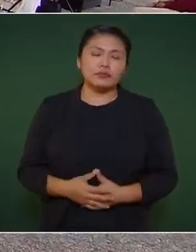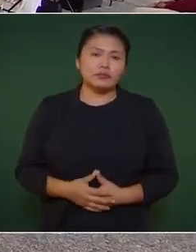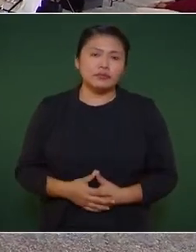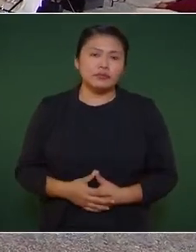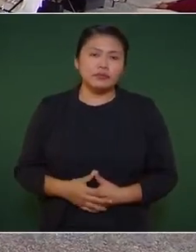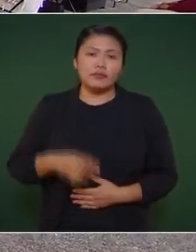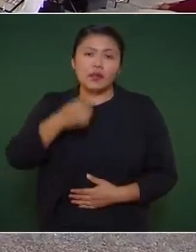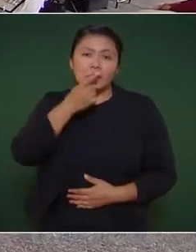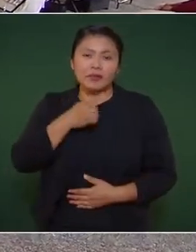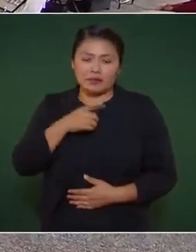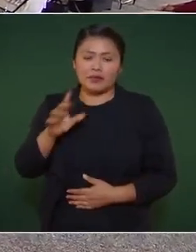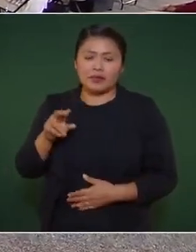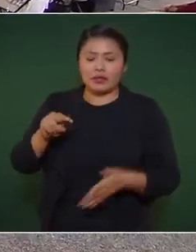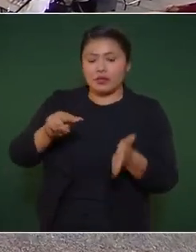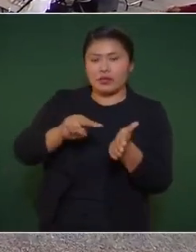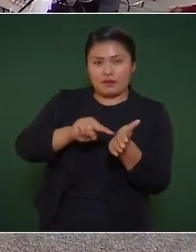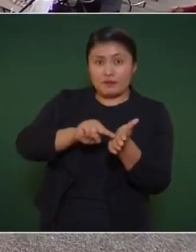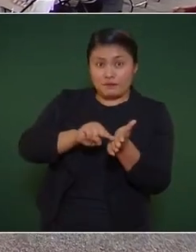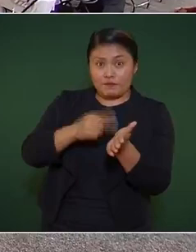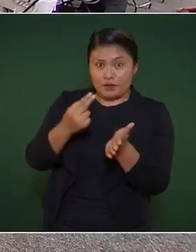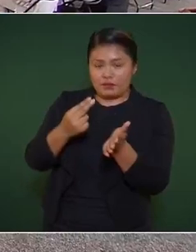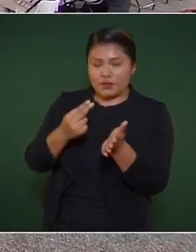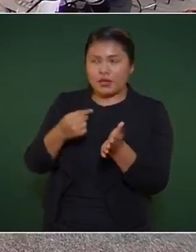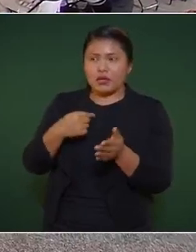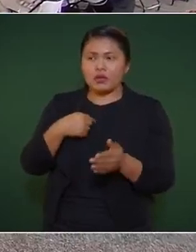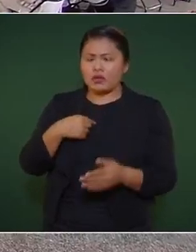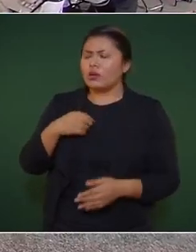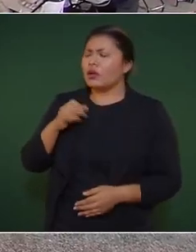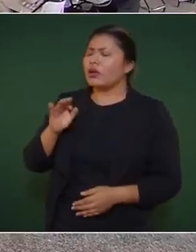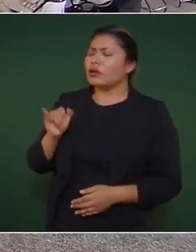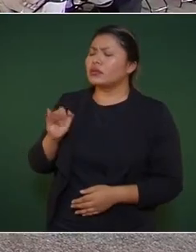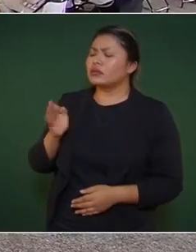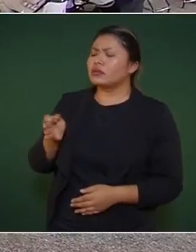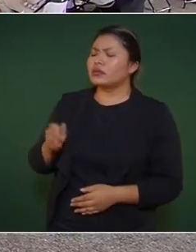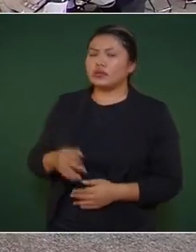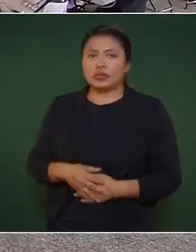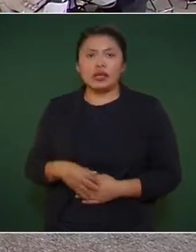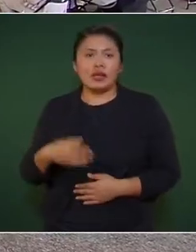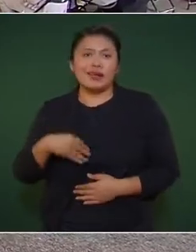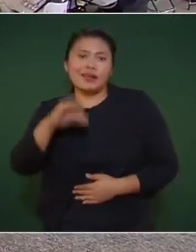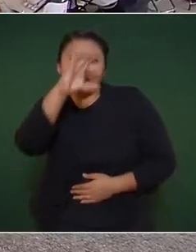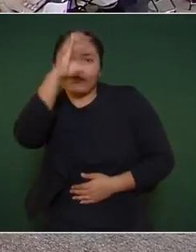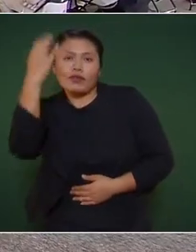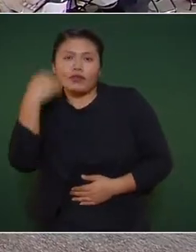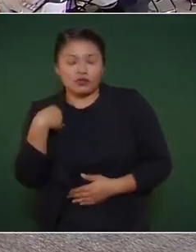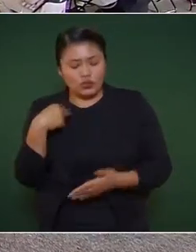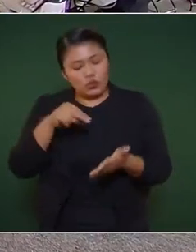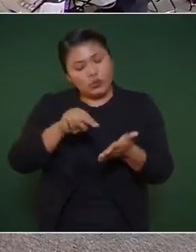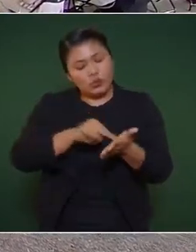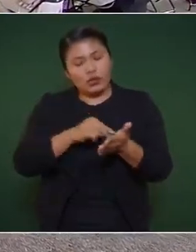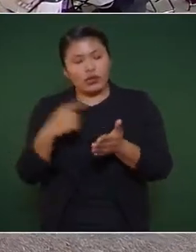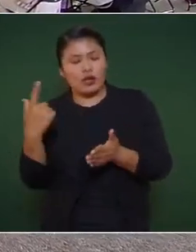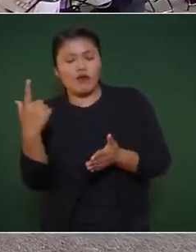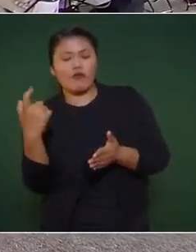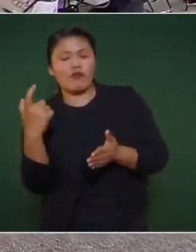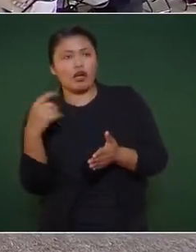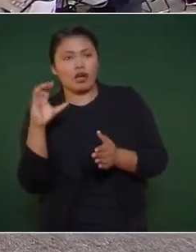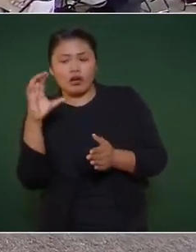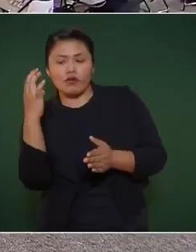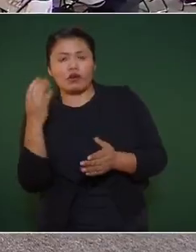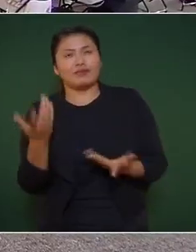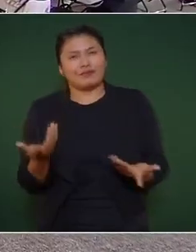¿me firma de recibido? Sí, y me toman la foto. Pero